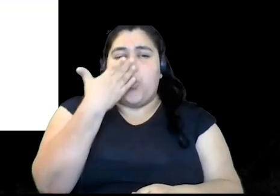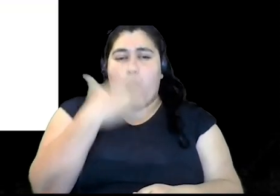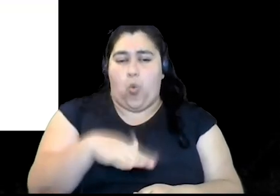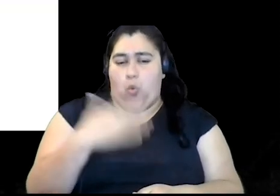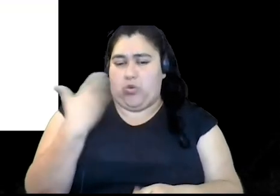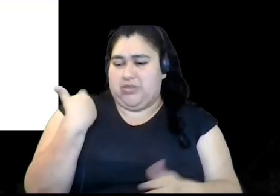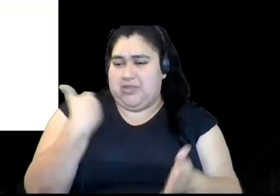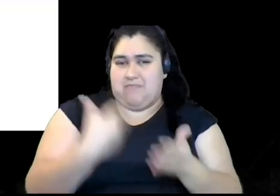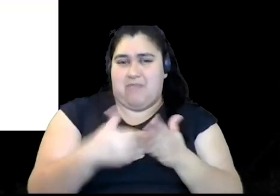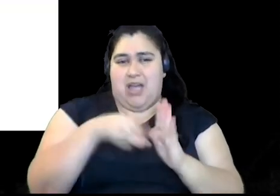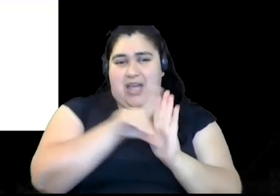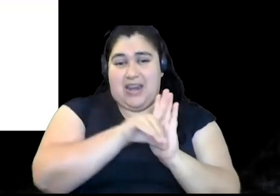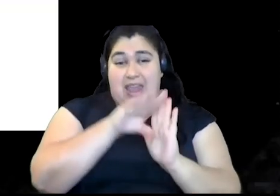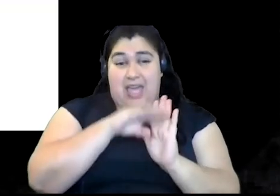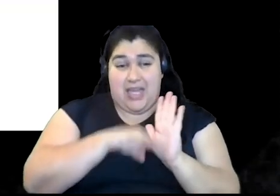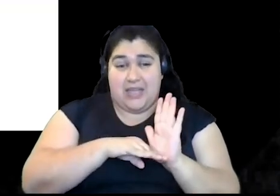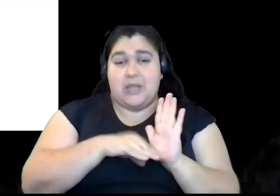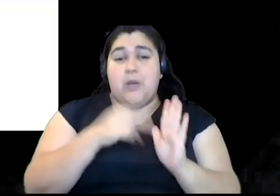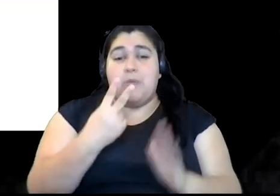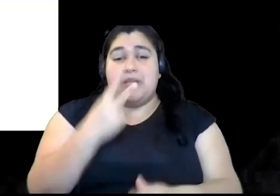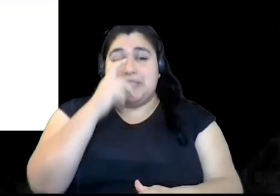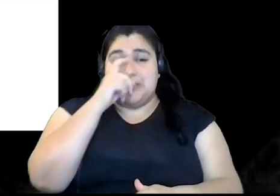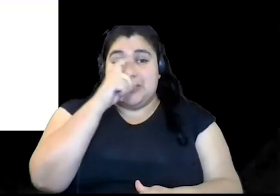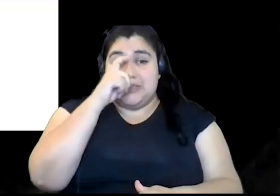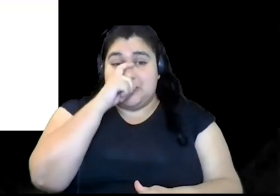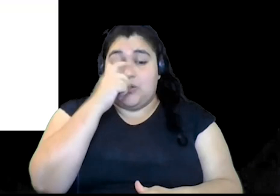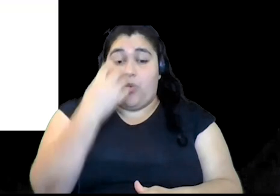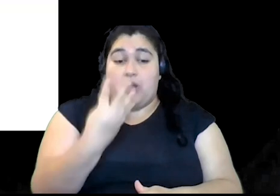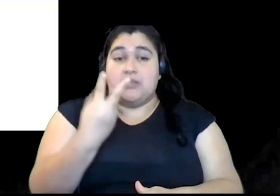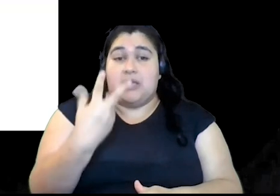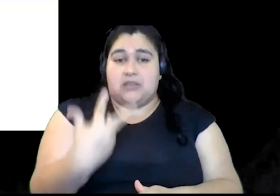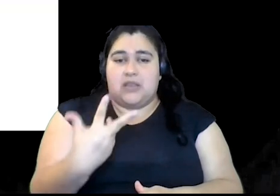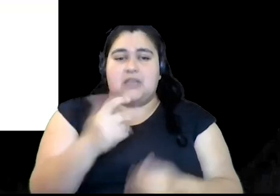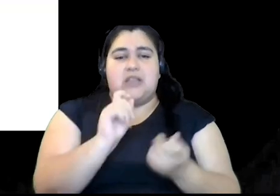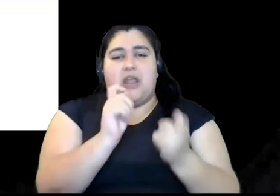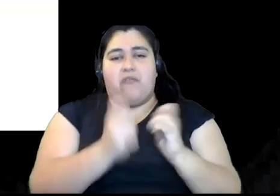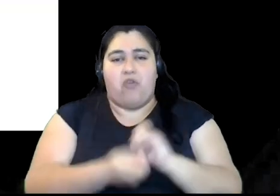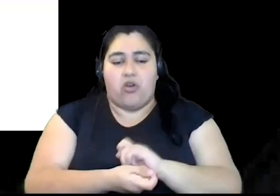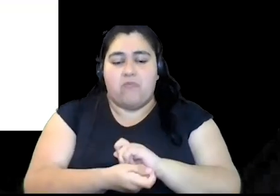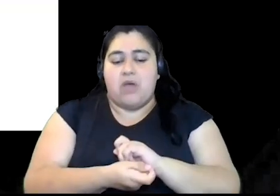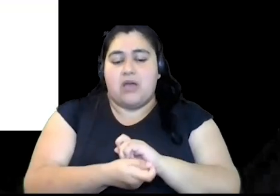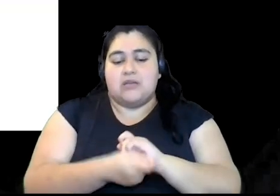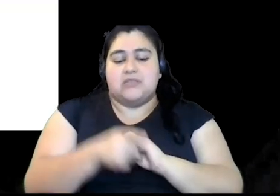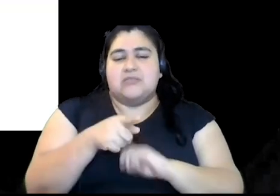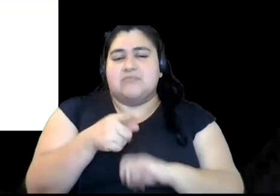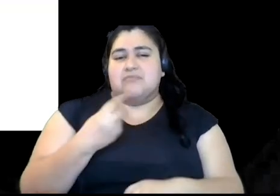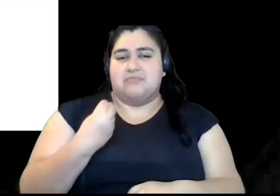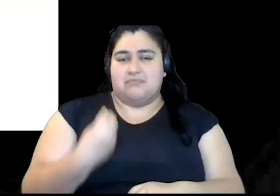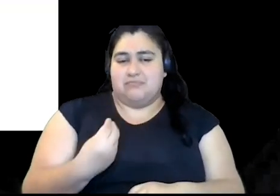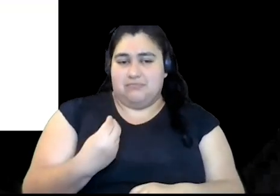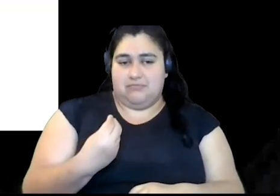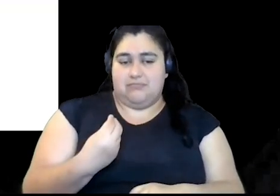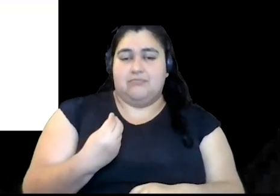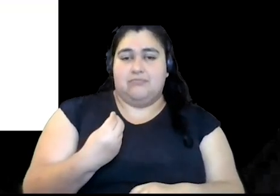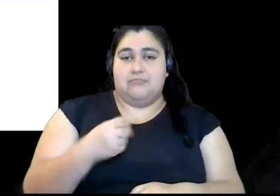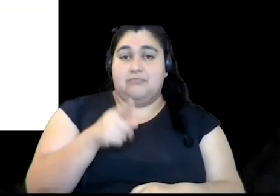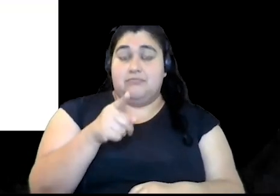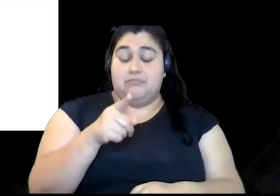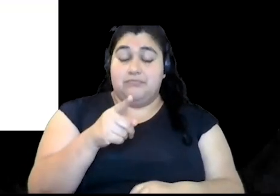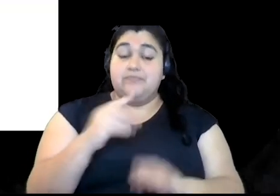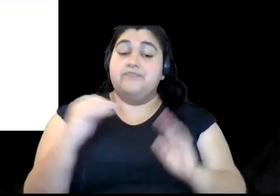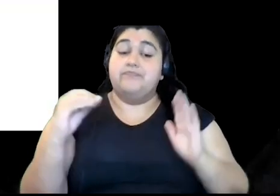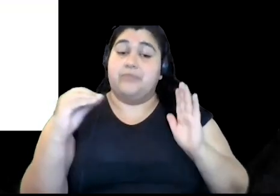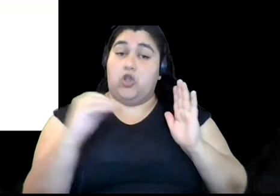última reforma de la ley 27743 lo que hizo fue eh,